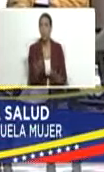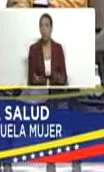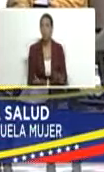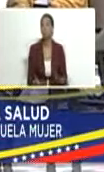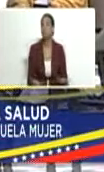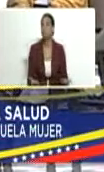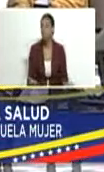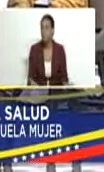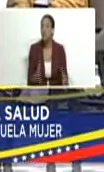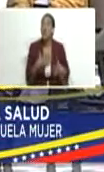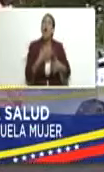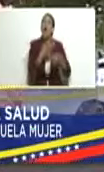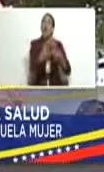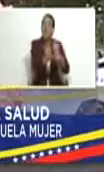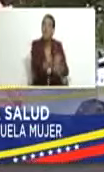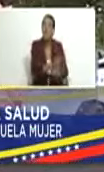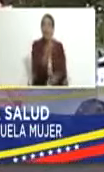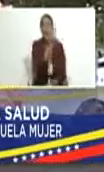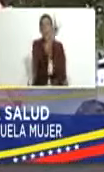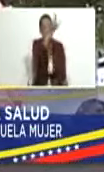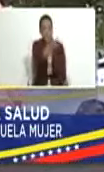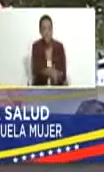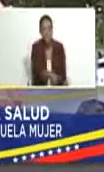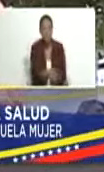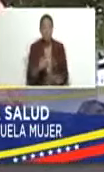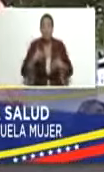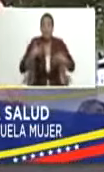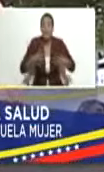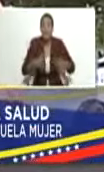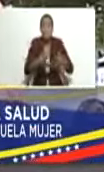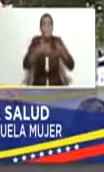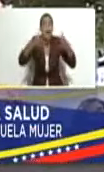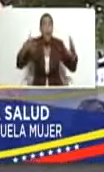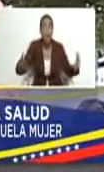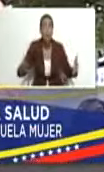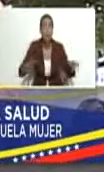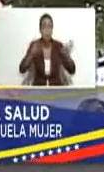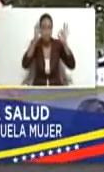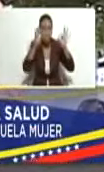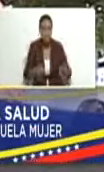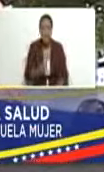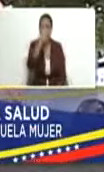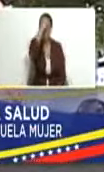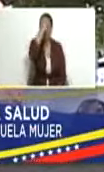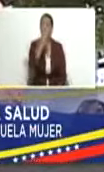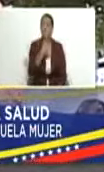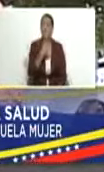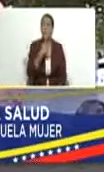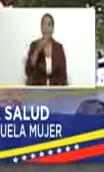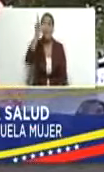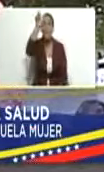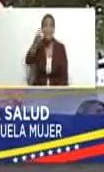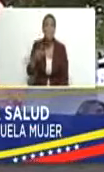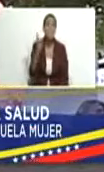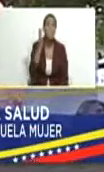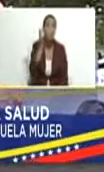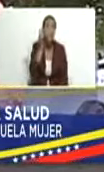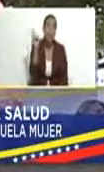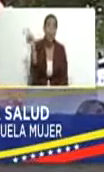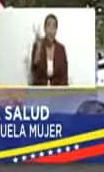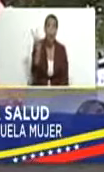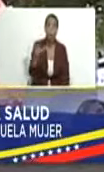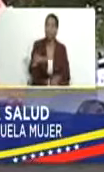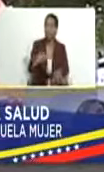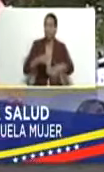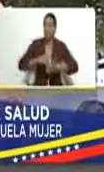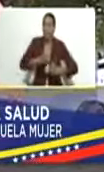Por eso yo confío en la mujer venezolana, porque en la inmensa mayoría, absoluta mayoría de la mujer venezolana son